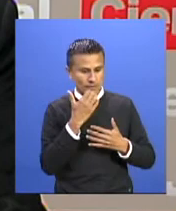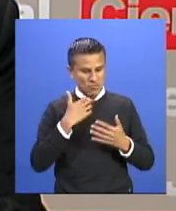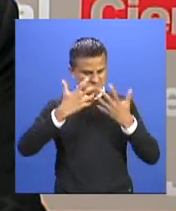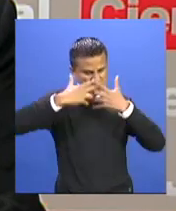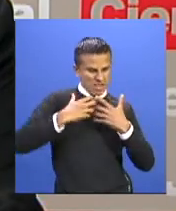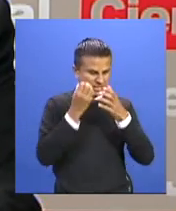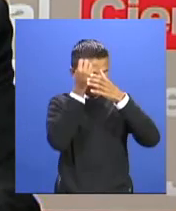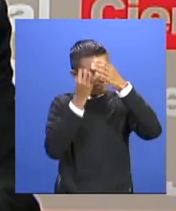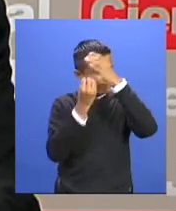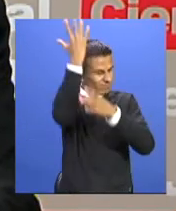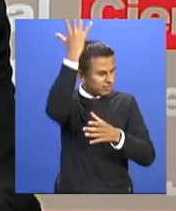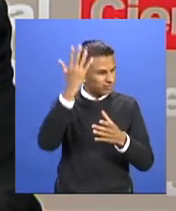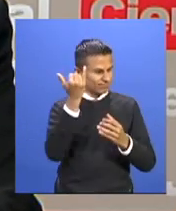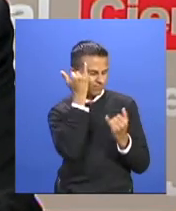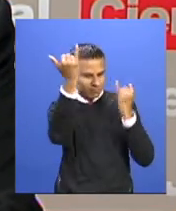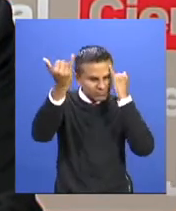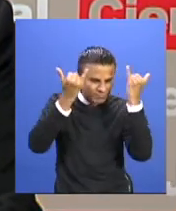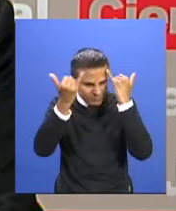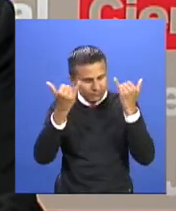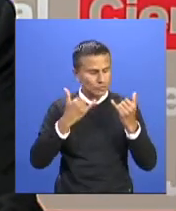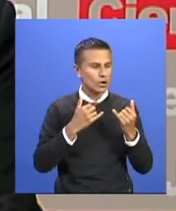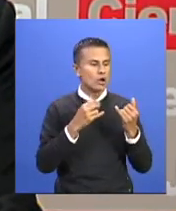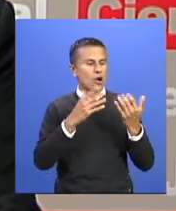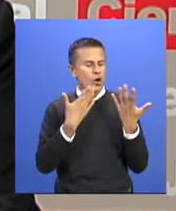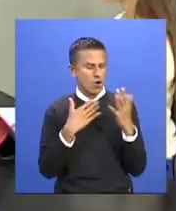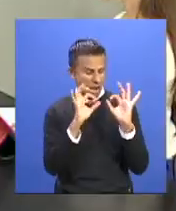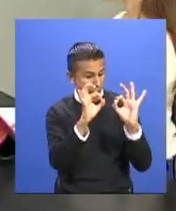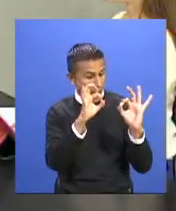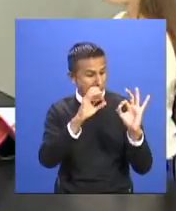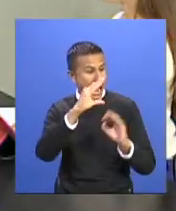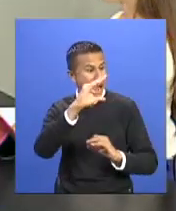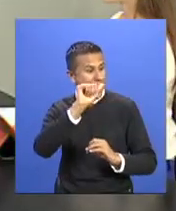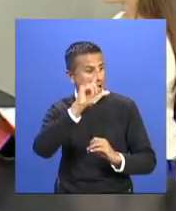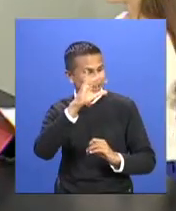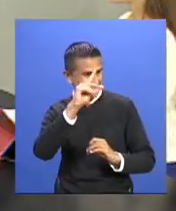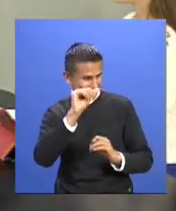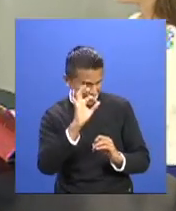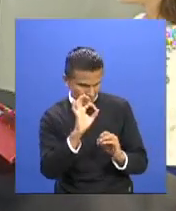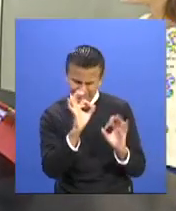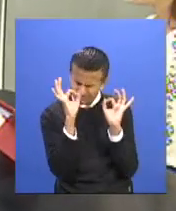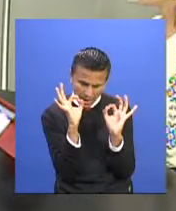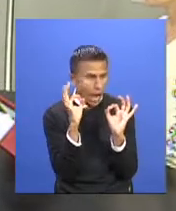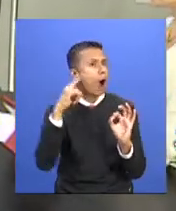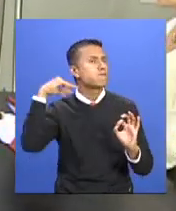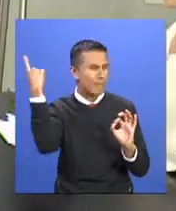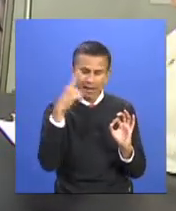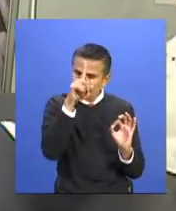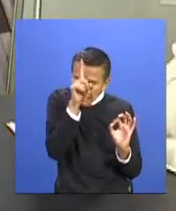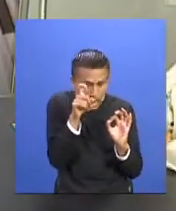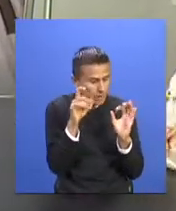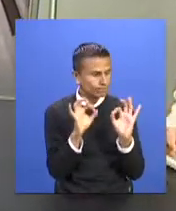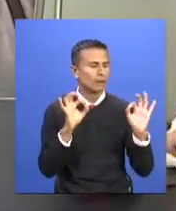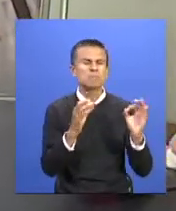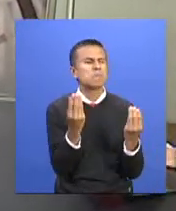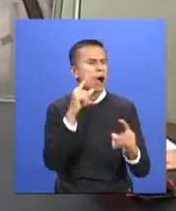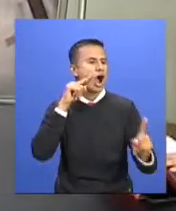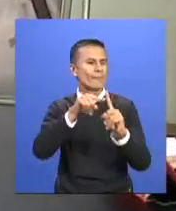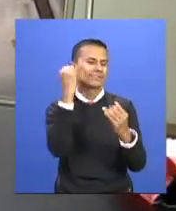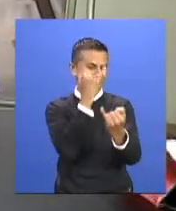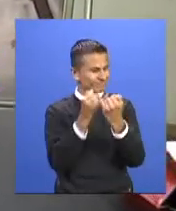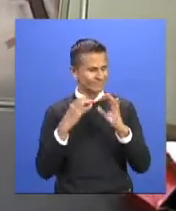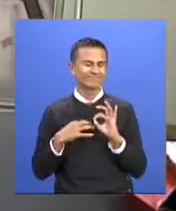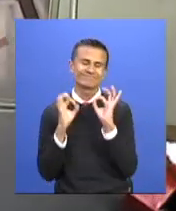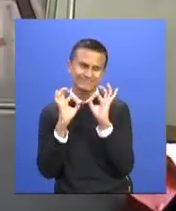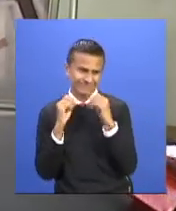empresa innovadora, una empresa que se preocupe por la calidad. Hoy la calidad tiene que estar a la orden del día para crear reputación. Entonces,